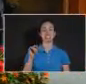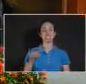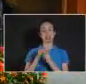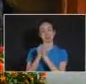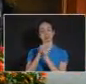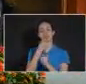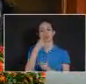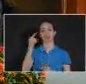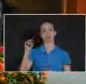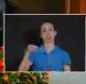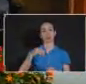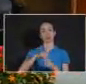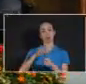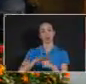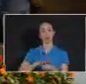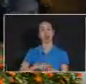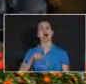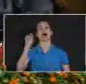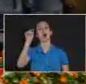guárdese usted, dígale.